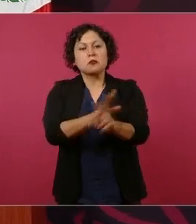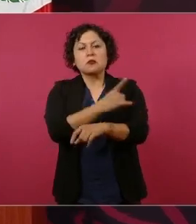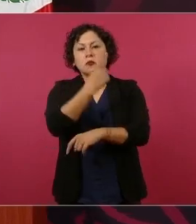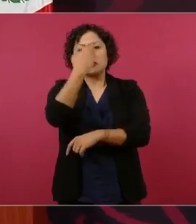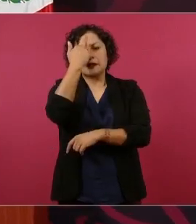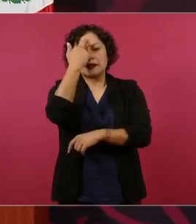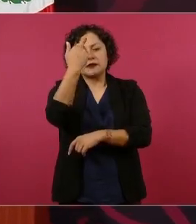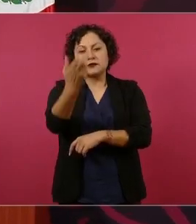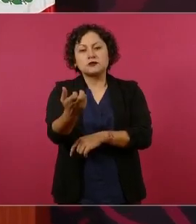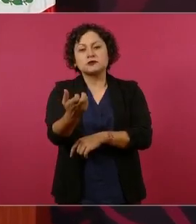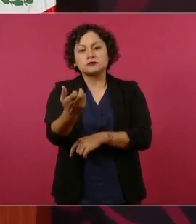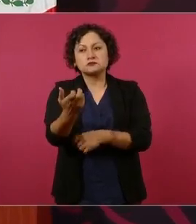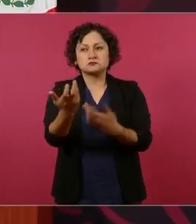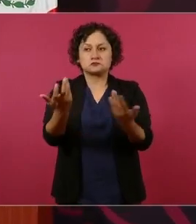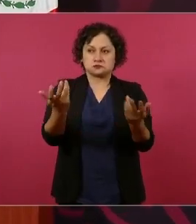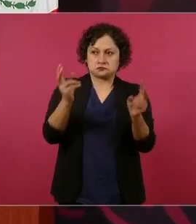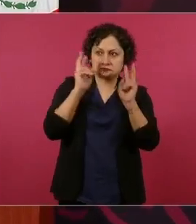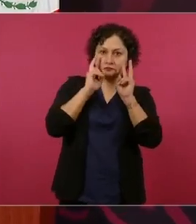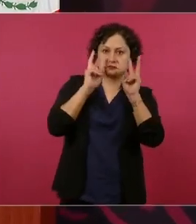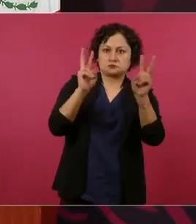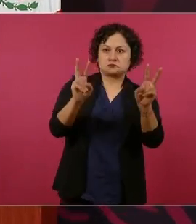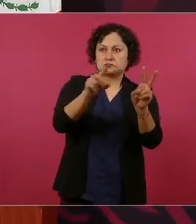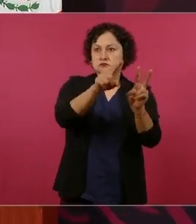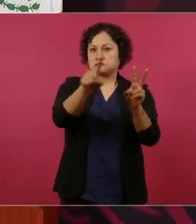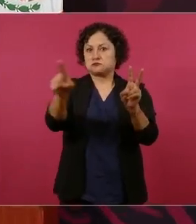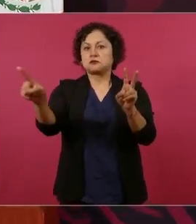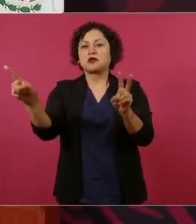garantizan la continuidad con cambio.